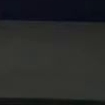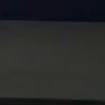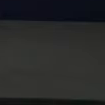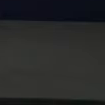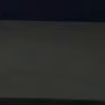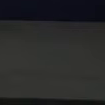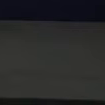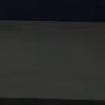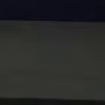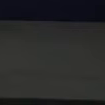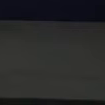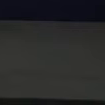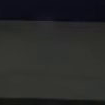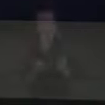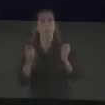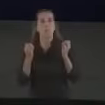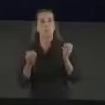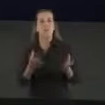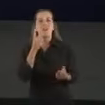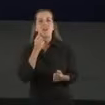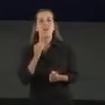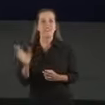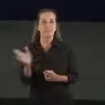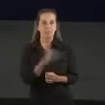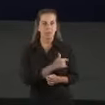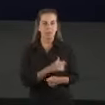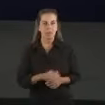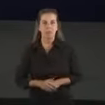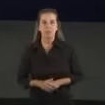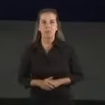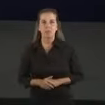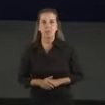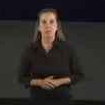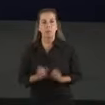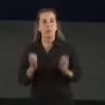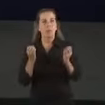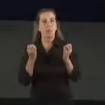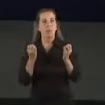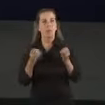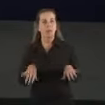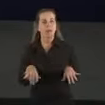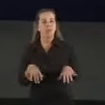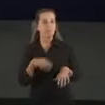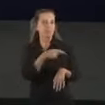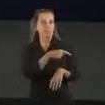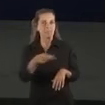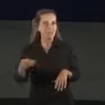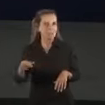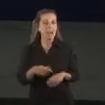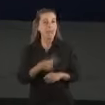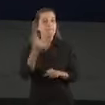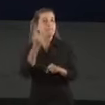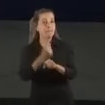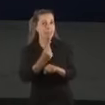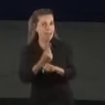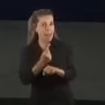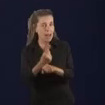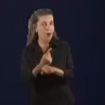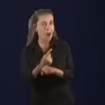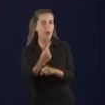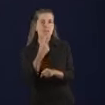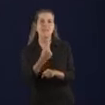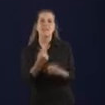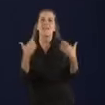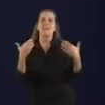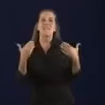Bueno muy muy buenos días para todos buen comienzo de semana en primer lugar desearle un